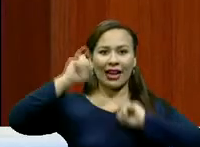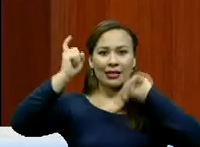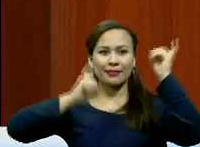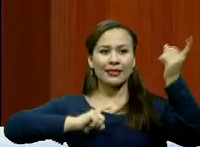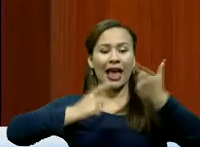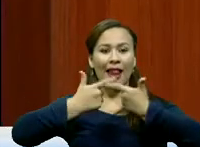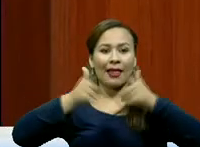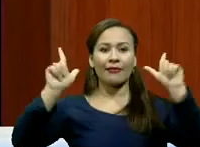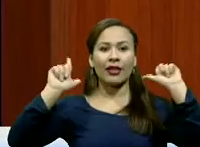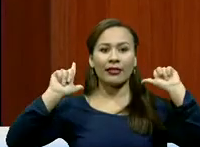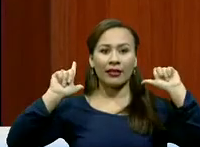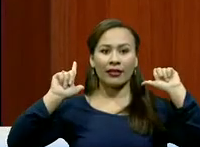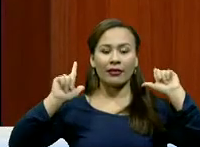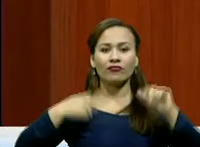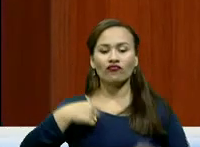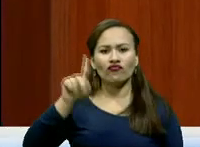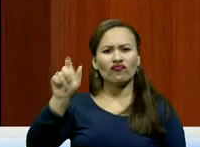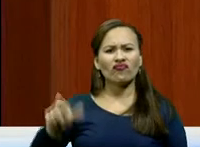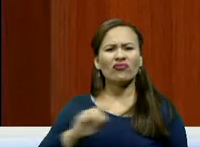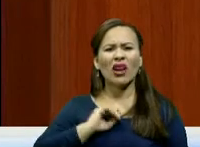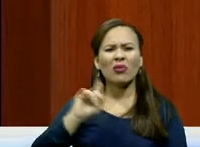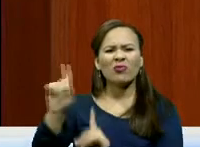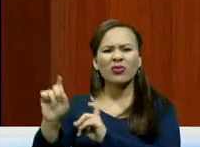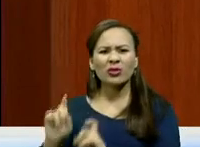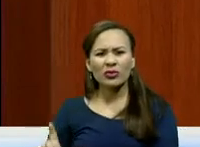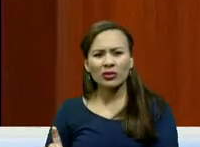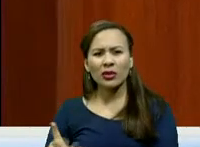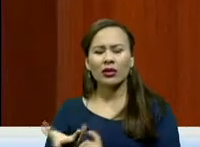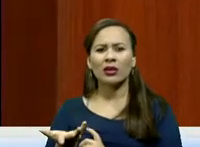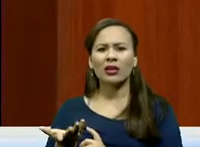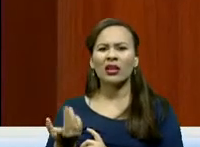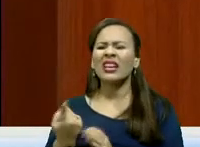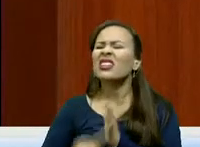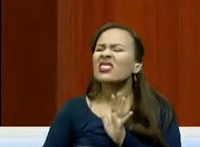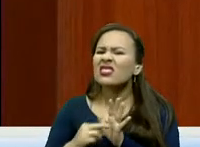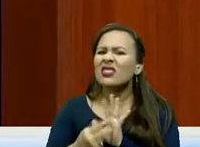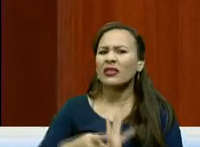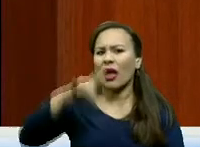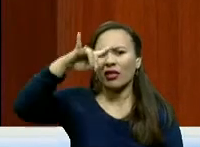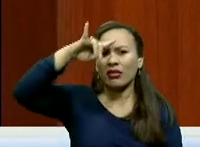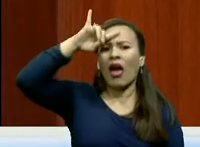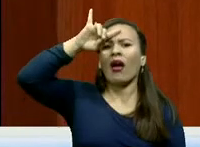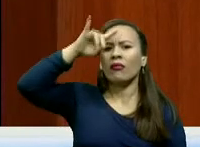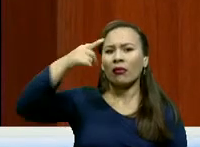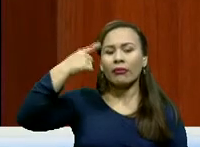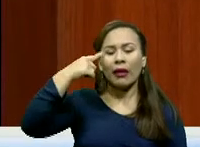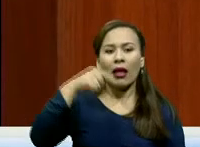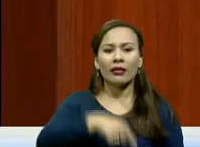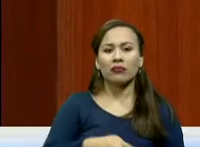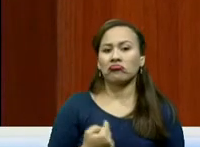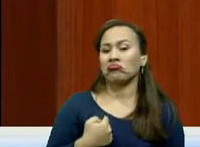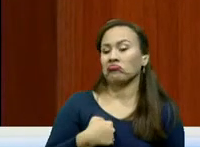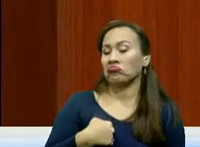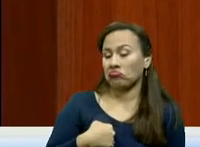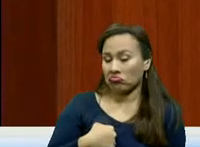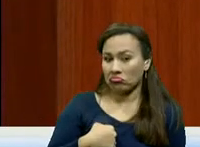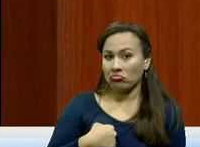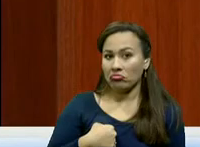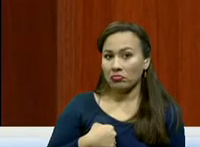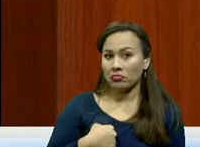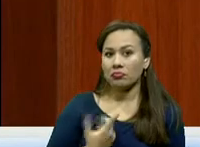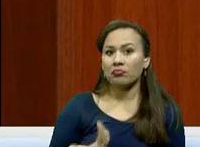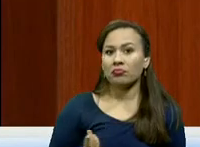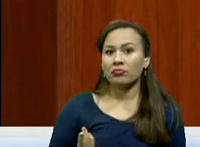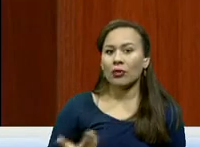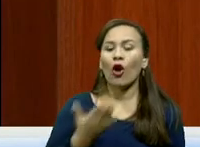libremente. Alguien me preguntaba ahora y decía, ¿y qué es para usted la Diablada? Le digo que es justamente